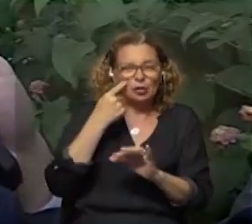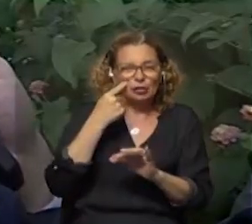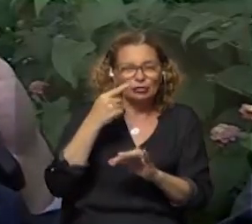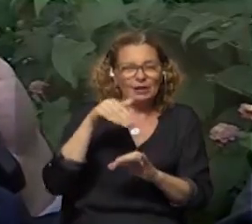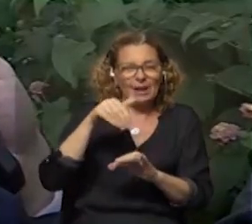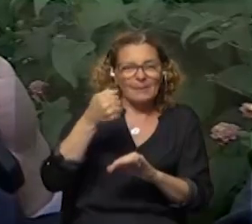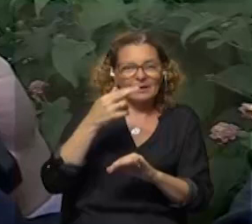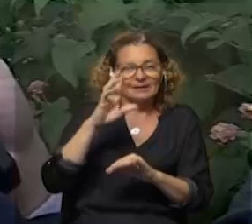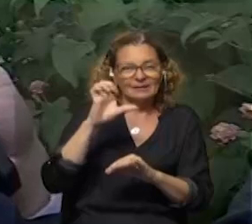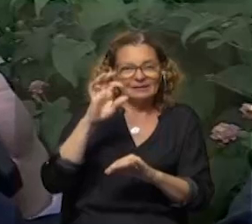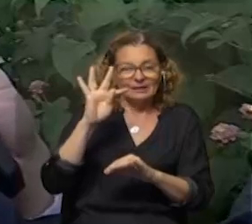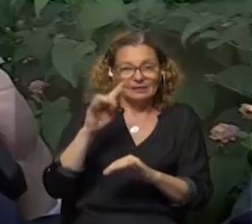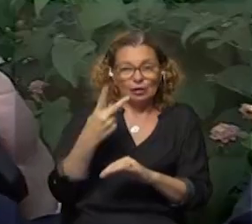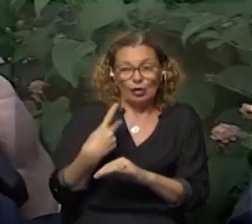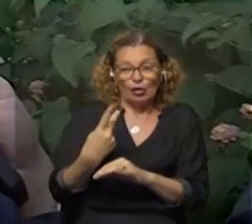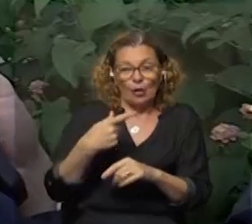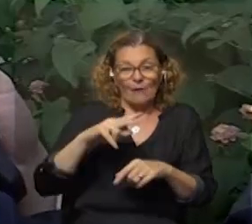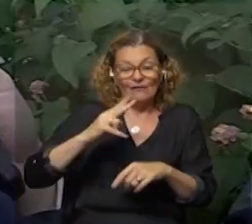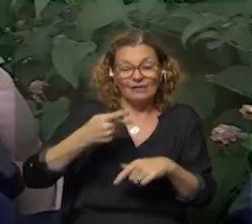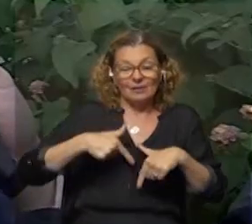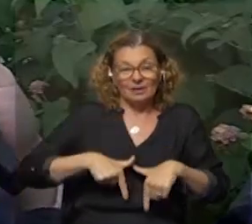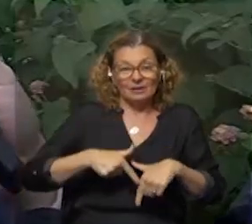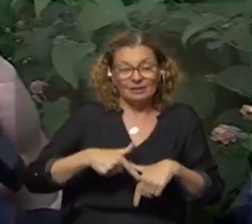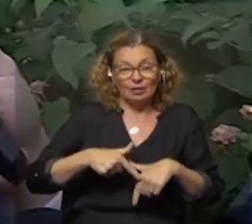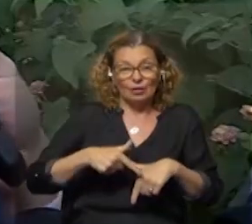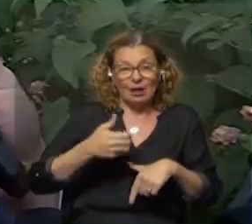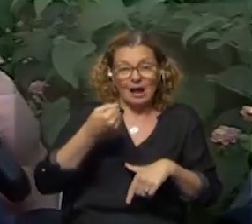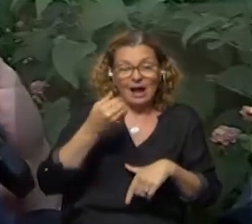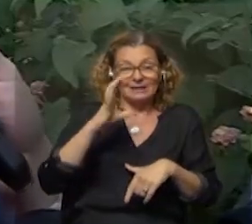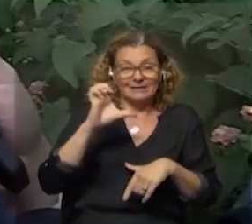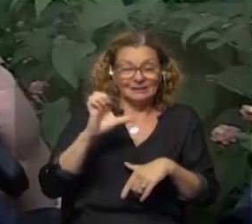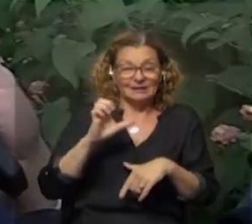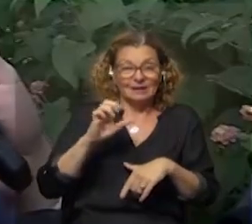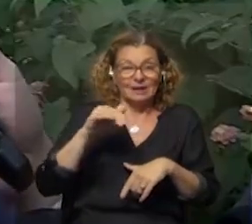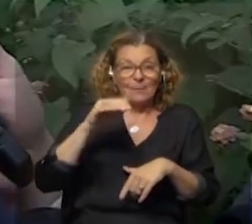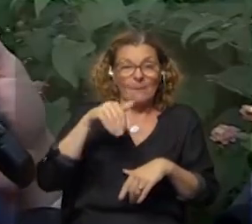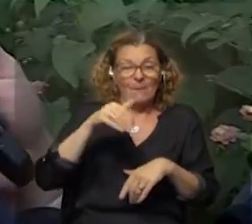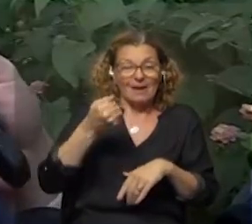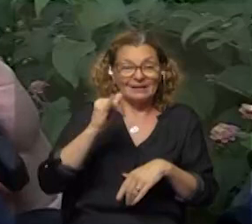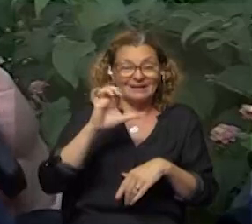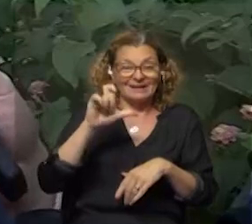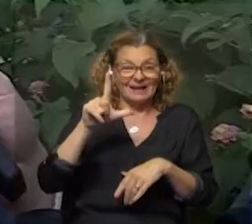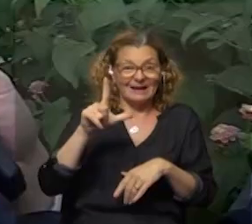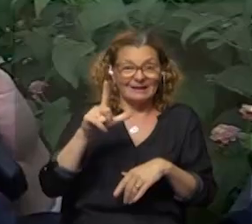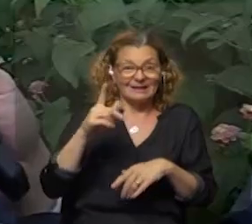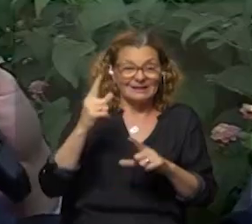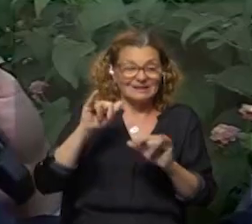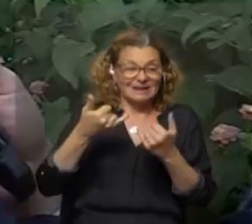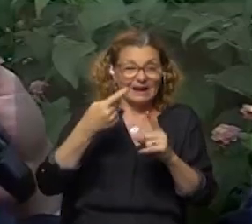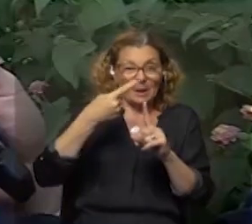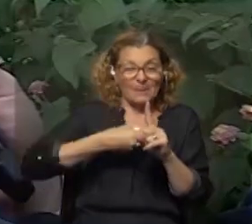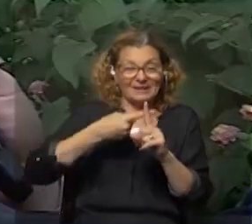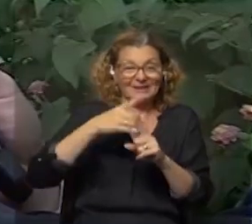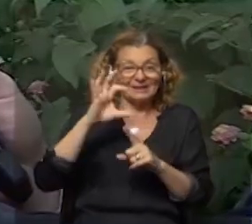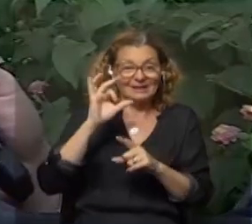quedan claros que hubo intercambios entre los dos viceministros la vicecancillera H y el viceministro Massiel ya en el mes de septiembre del